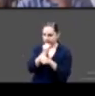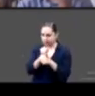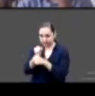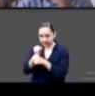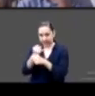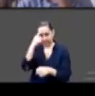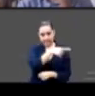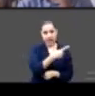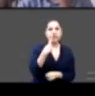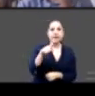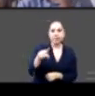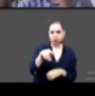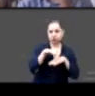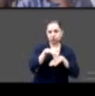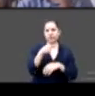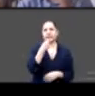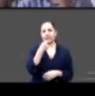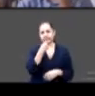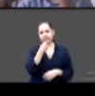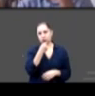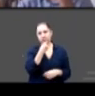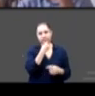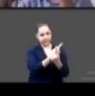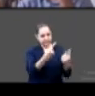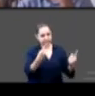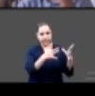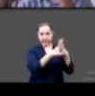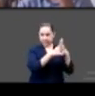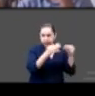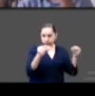Niños Desaparecidos y Explotados. Pasemos a la siguiente, por favor.